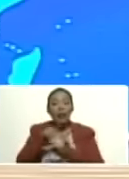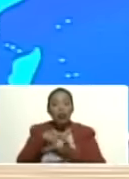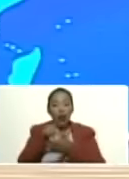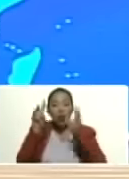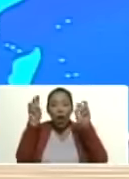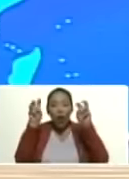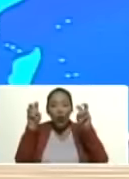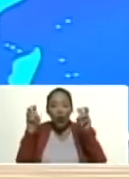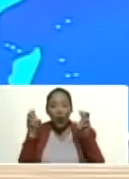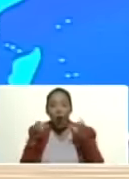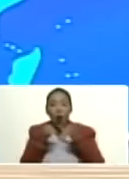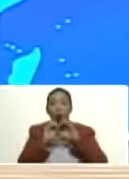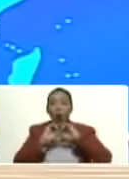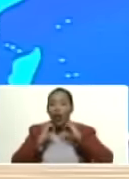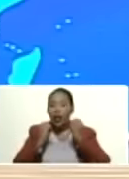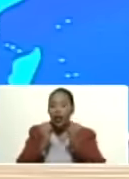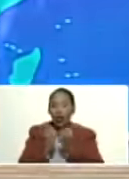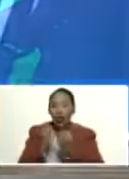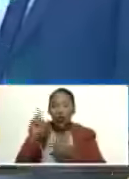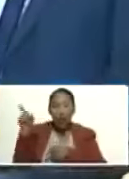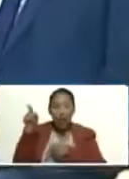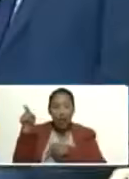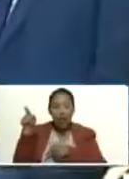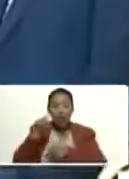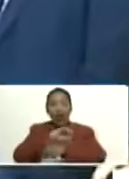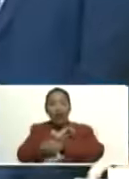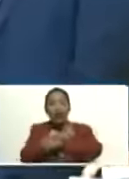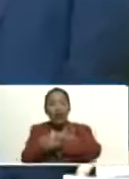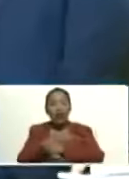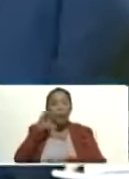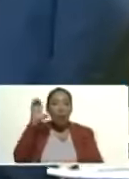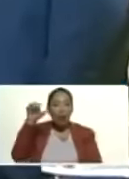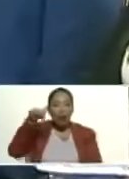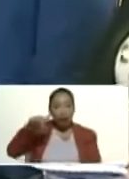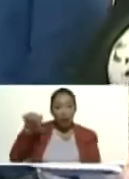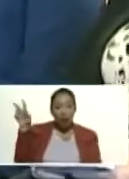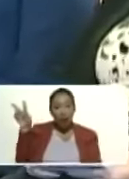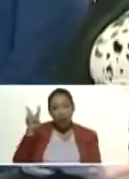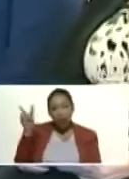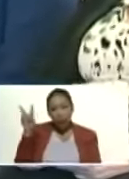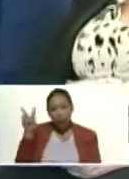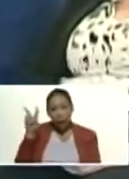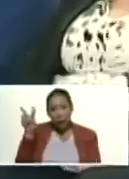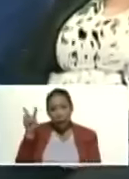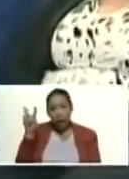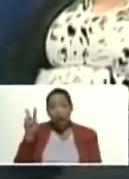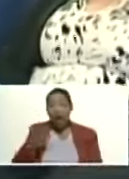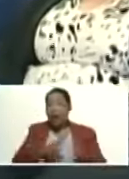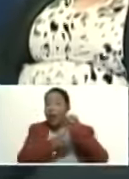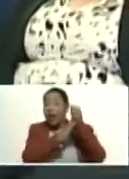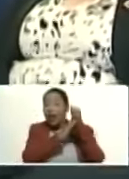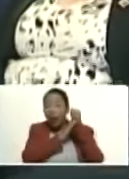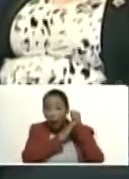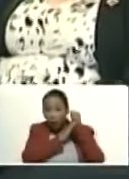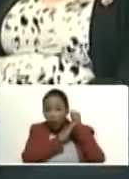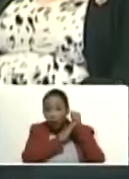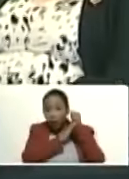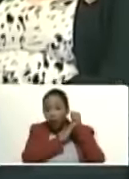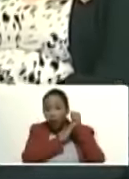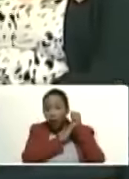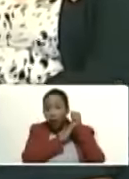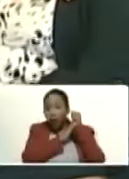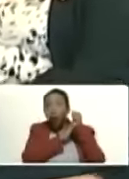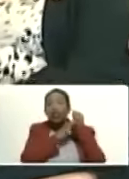de aquella fuerza patriótica. Está la sociedad patriótica encabezada por quien sería nuestro